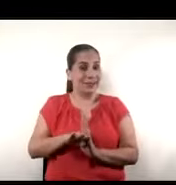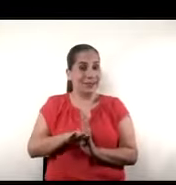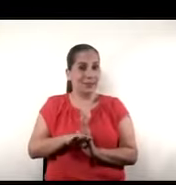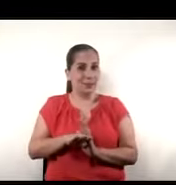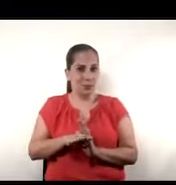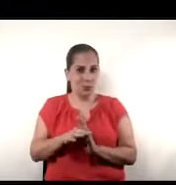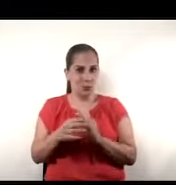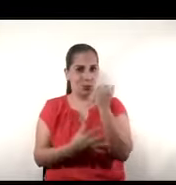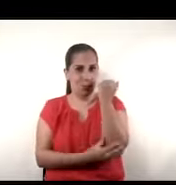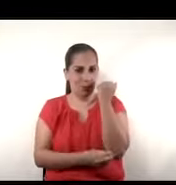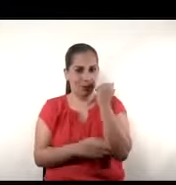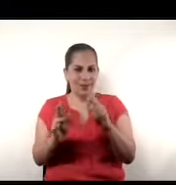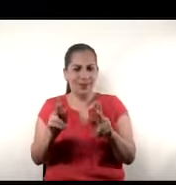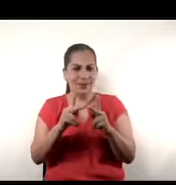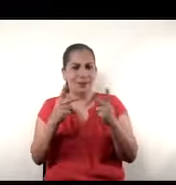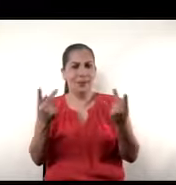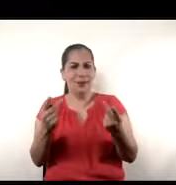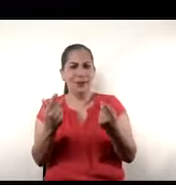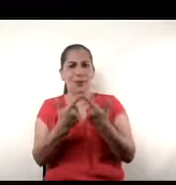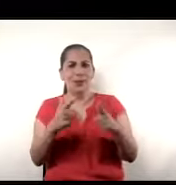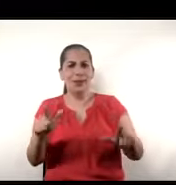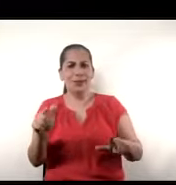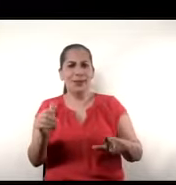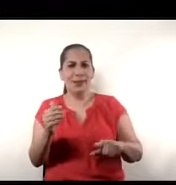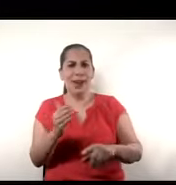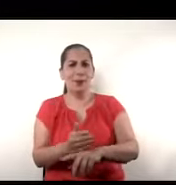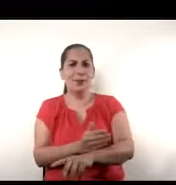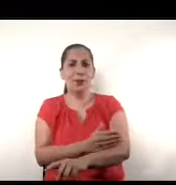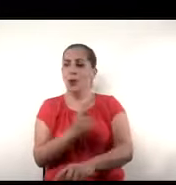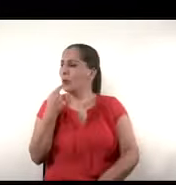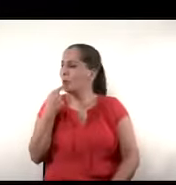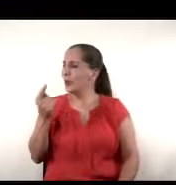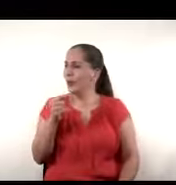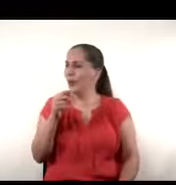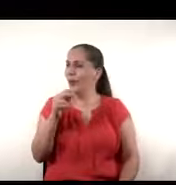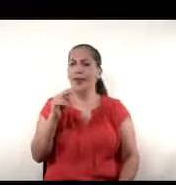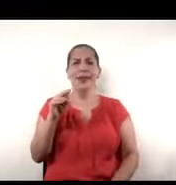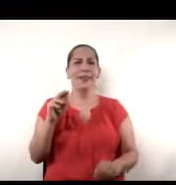Liberal Progresista, ese de los como neoliberales privilegiados.